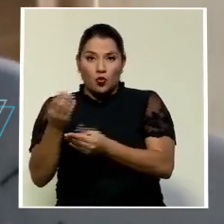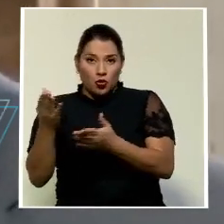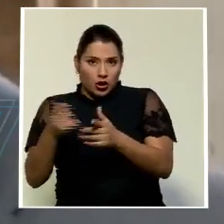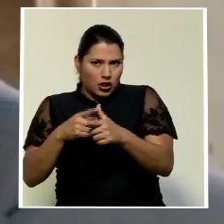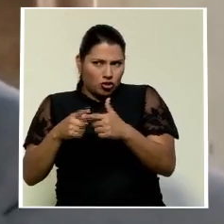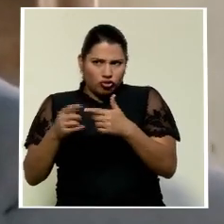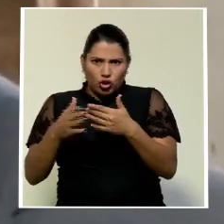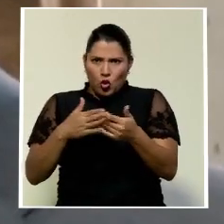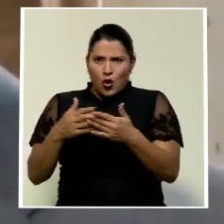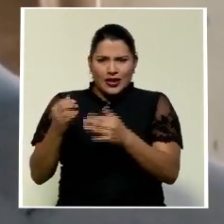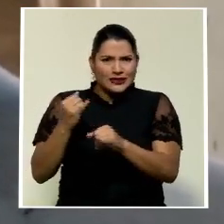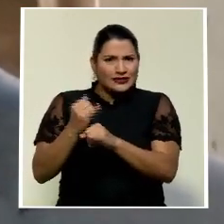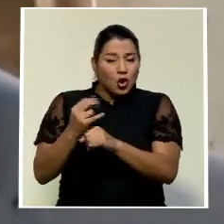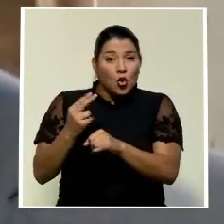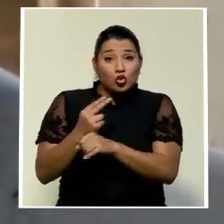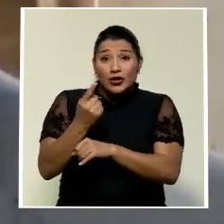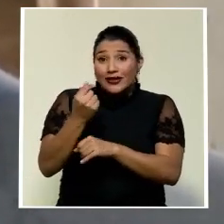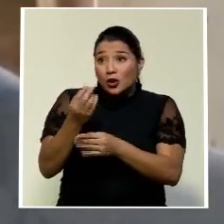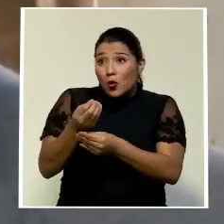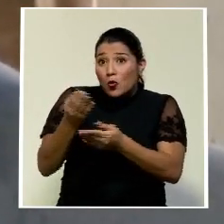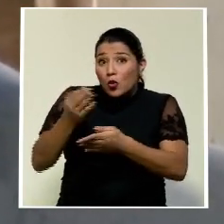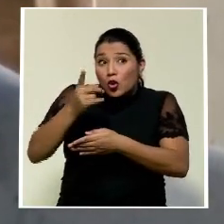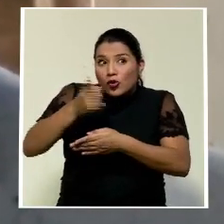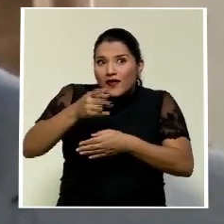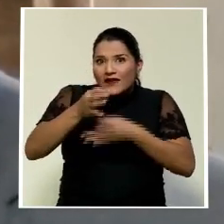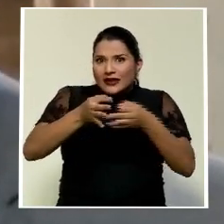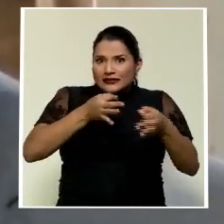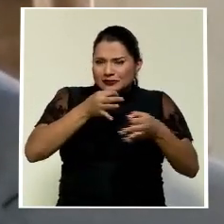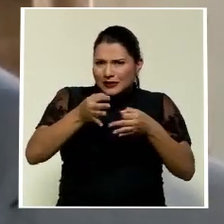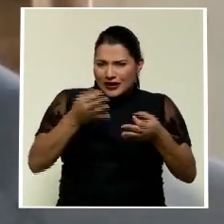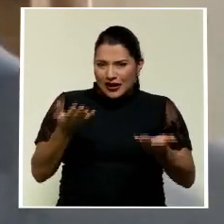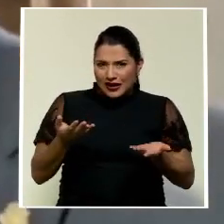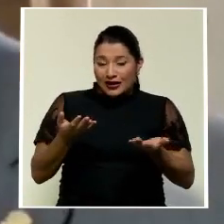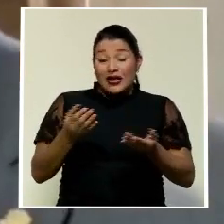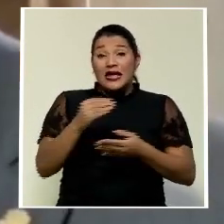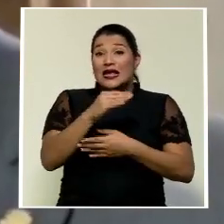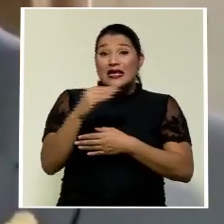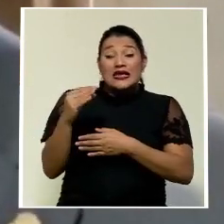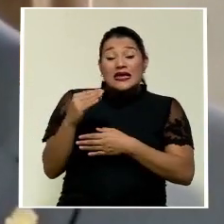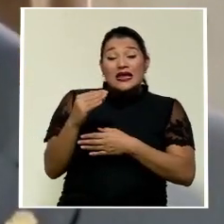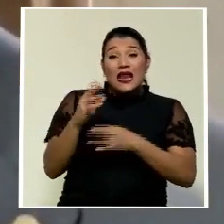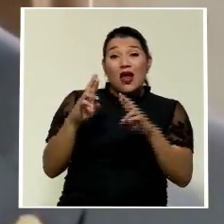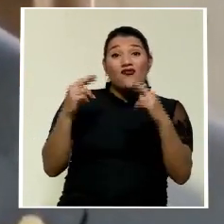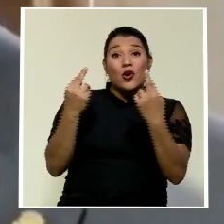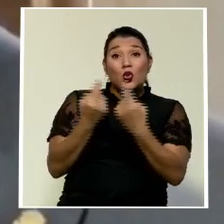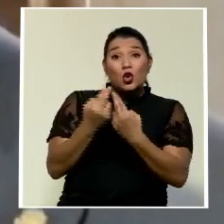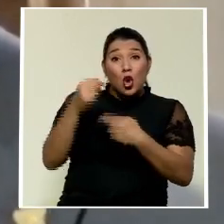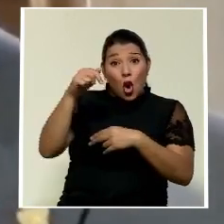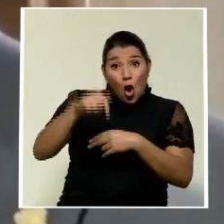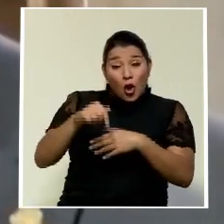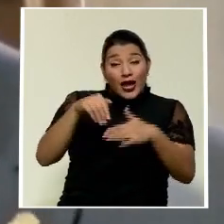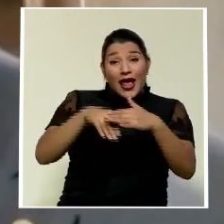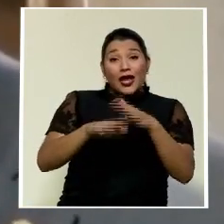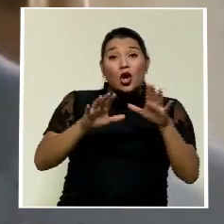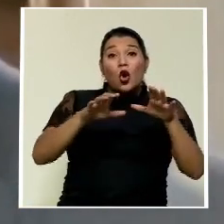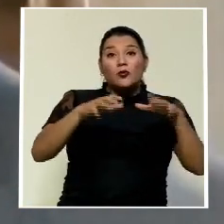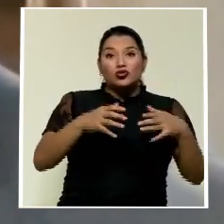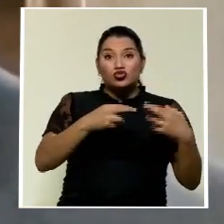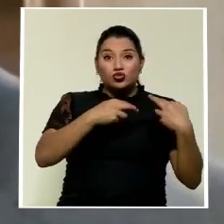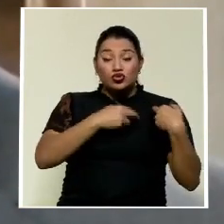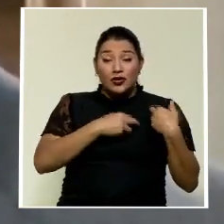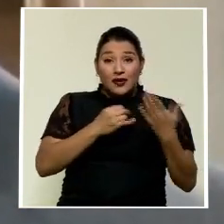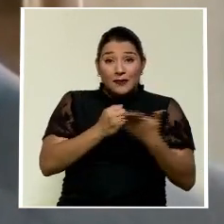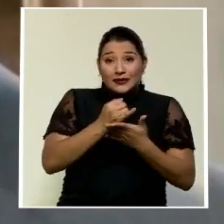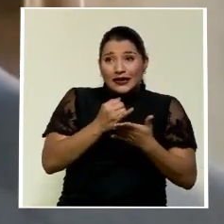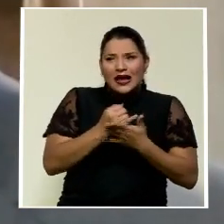públicos tiene que rendir cuentas ante la ciudadanía, y la comparecencia hoy ante la comisión investigadora era para recabar